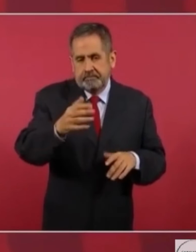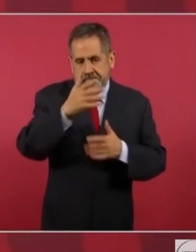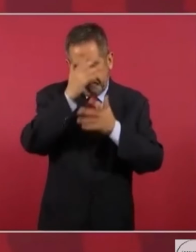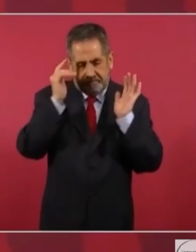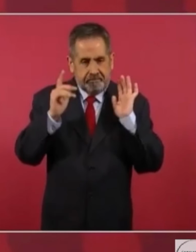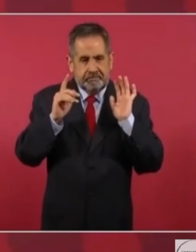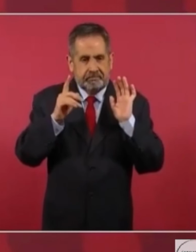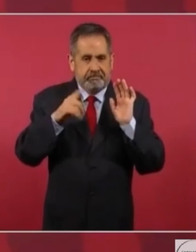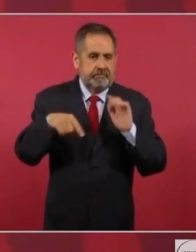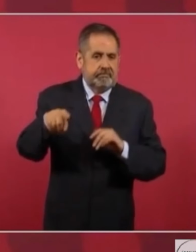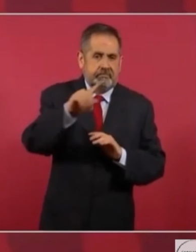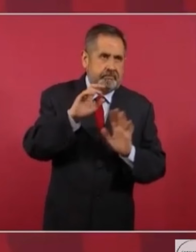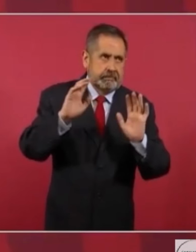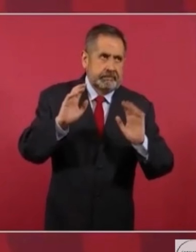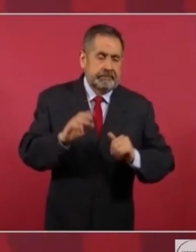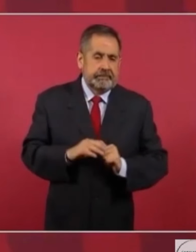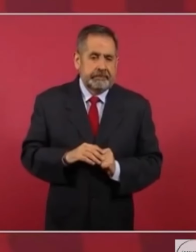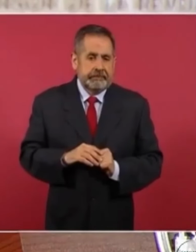si sea